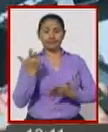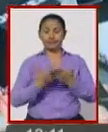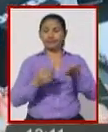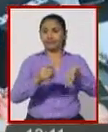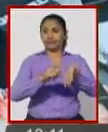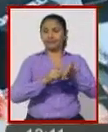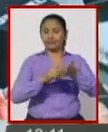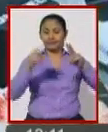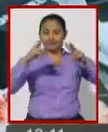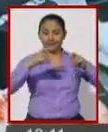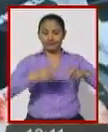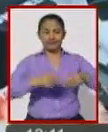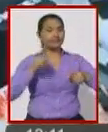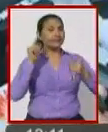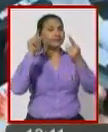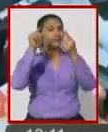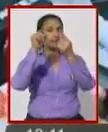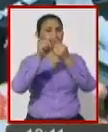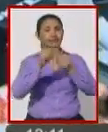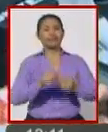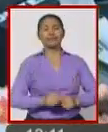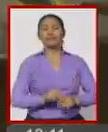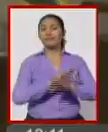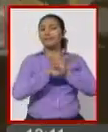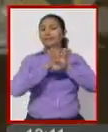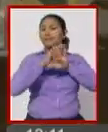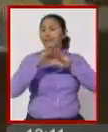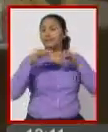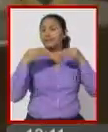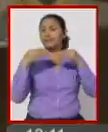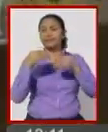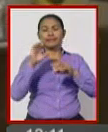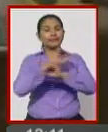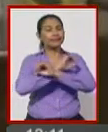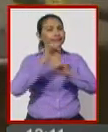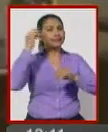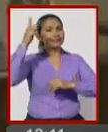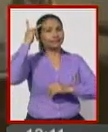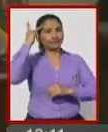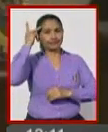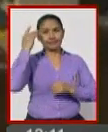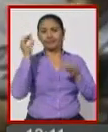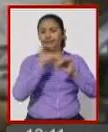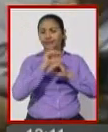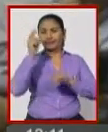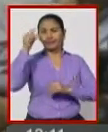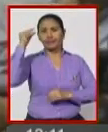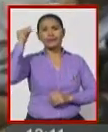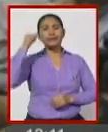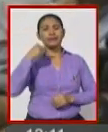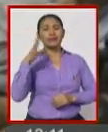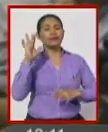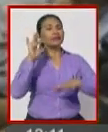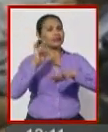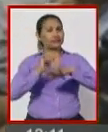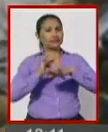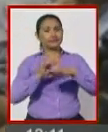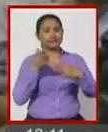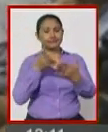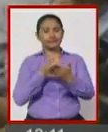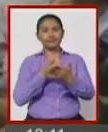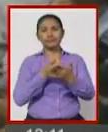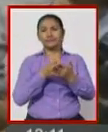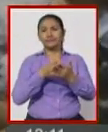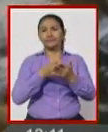nosotros exigimos es una investigación objetiva, imparcial, despolitizada, en la que el gobierno no meta la mano contra